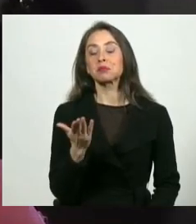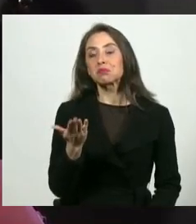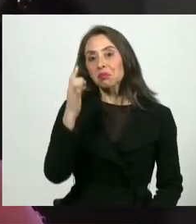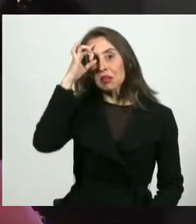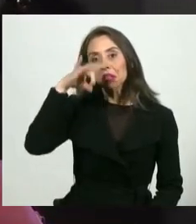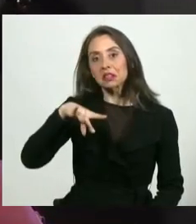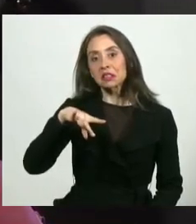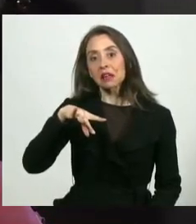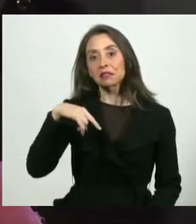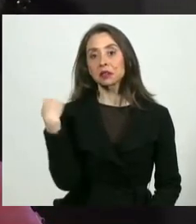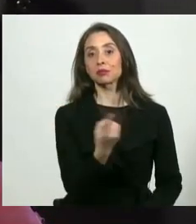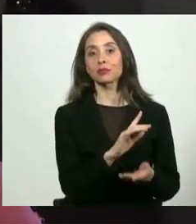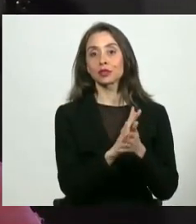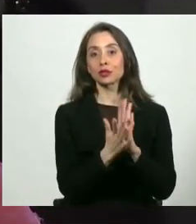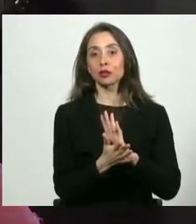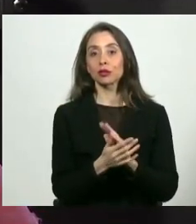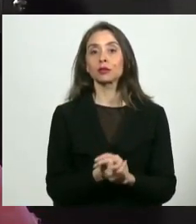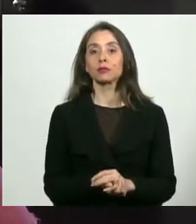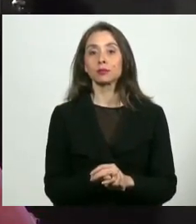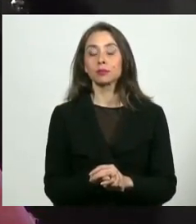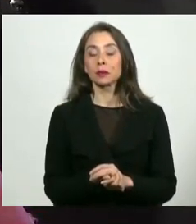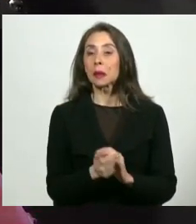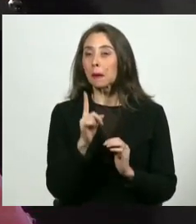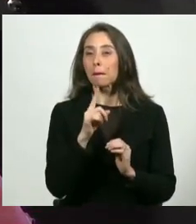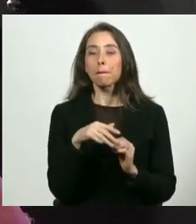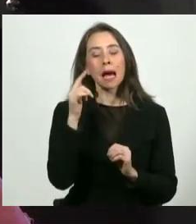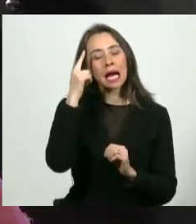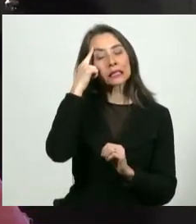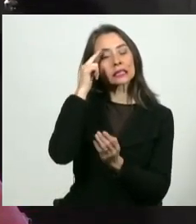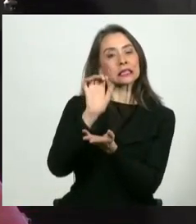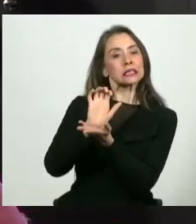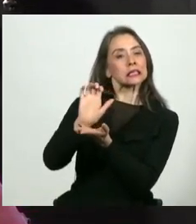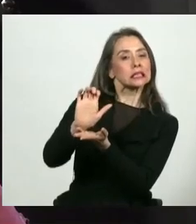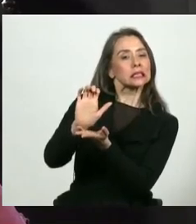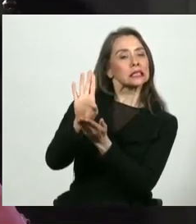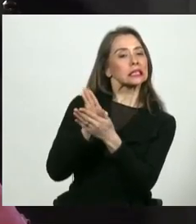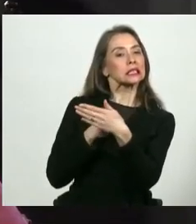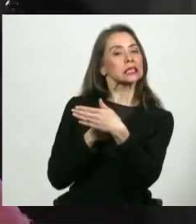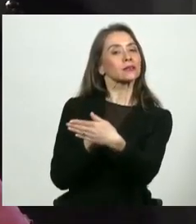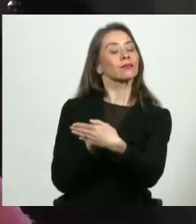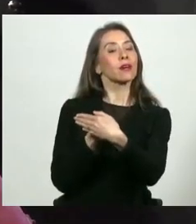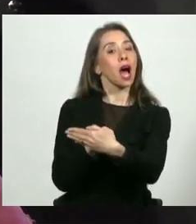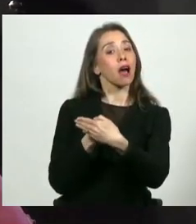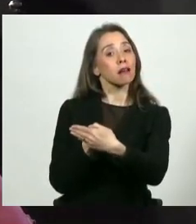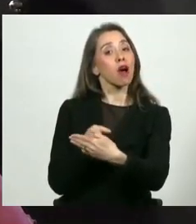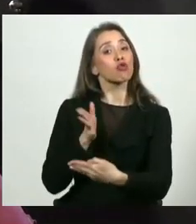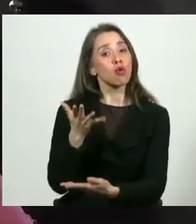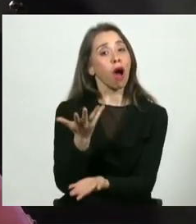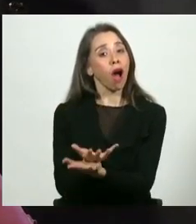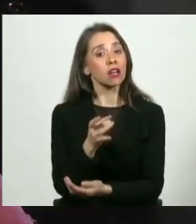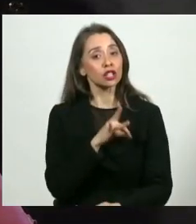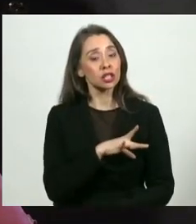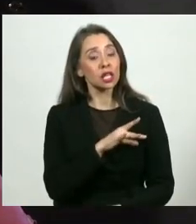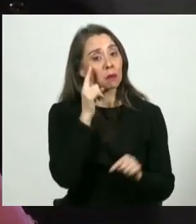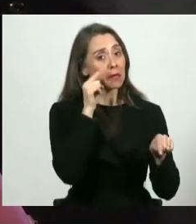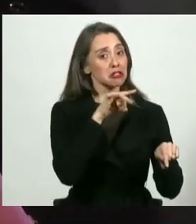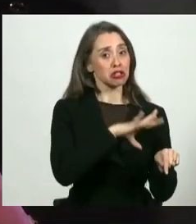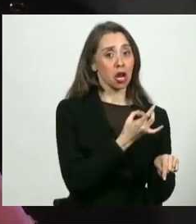sabiendo todos que uno de los mayores prejuicios y barreras que existen todavía en Chile, y no solo en